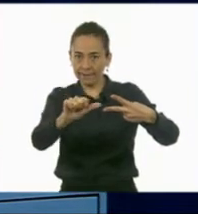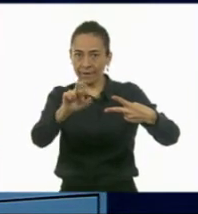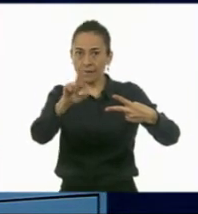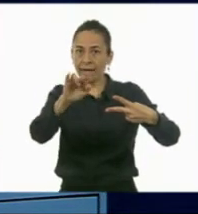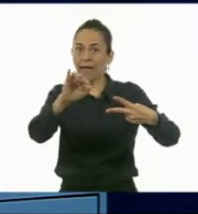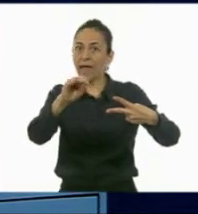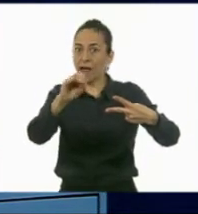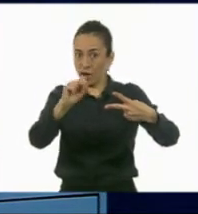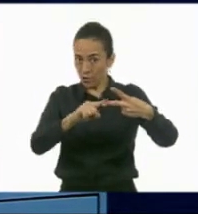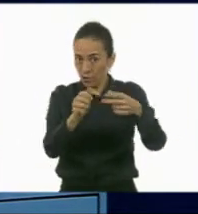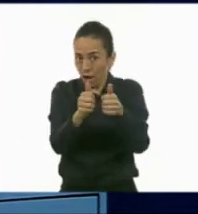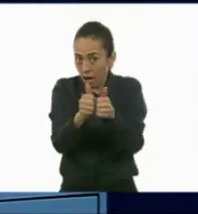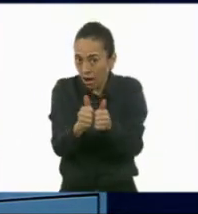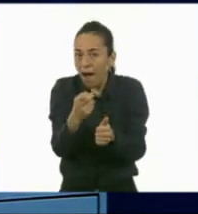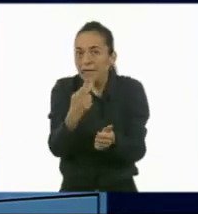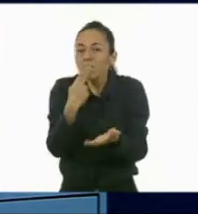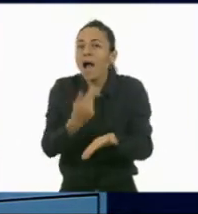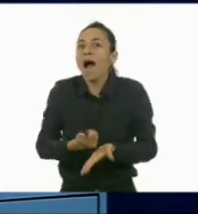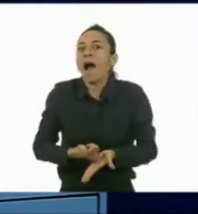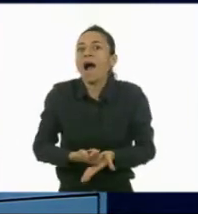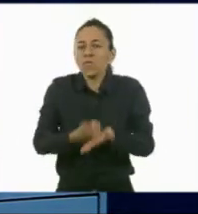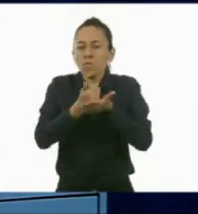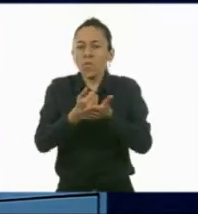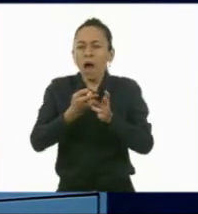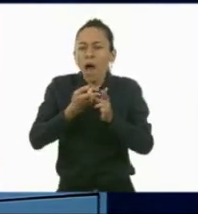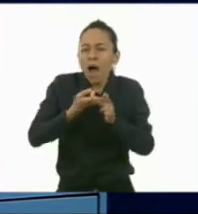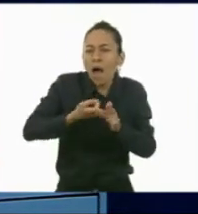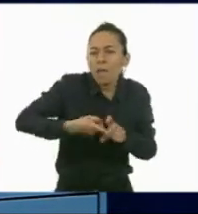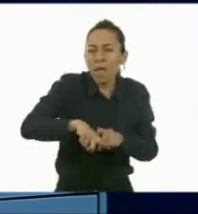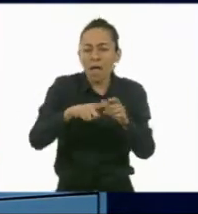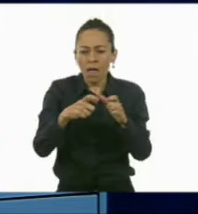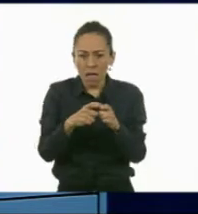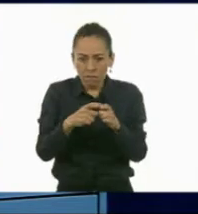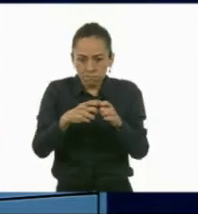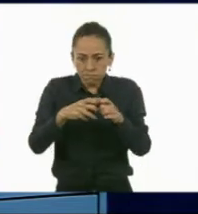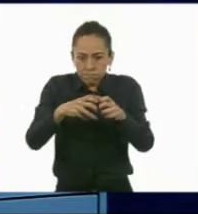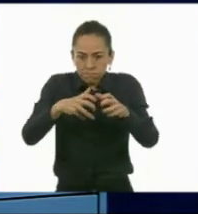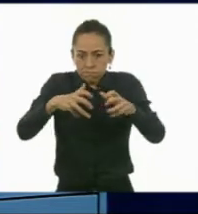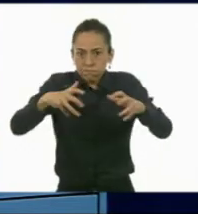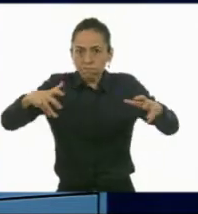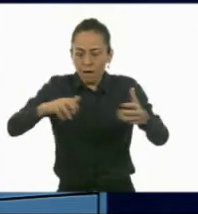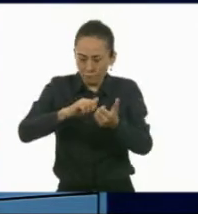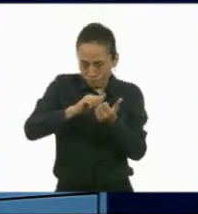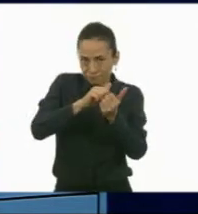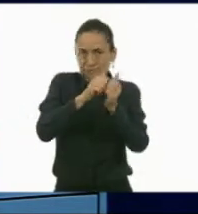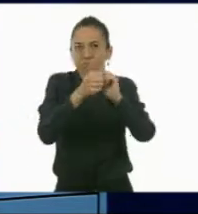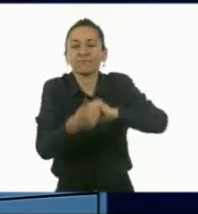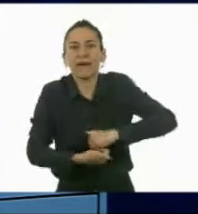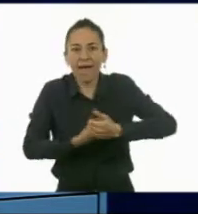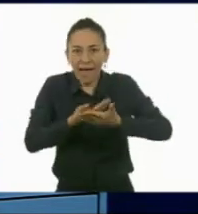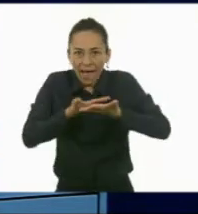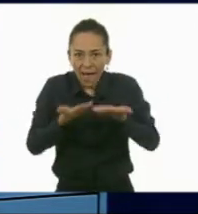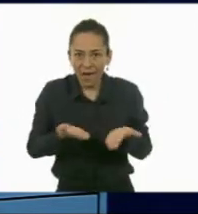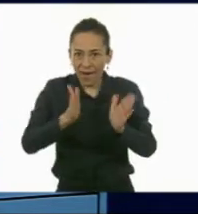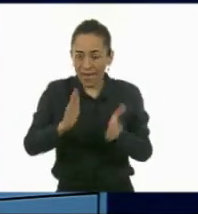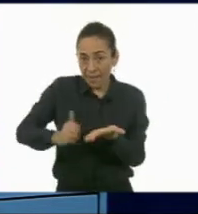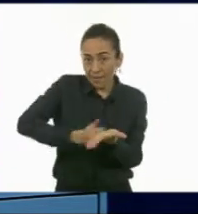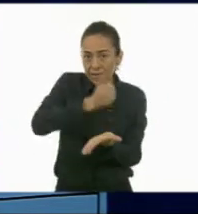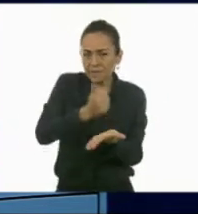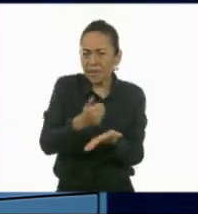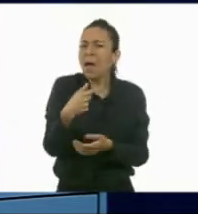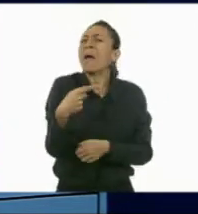civilizaciones y llegar hasta el punto al que hemos llegado el día de hoy. Pero eso tomó milenios y milenios